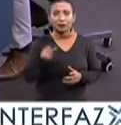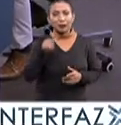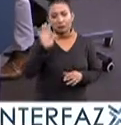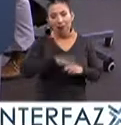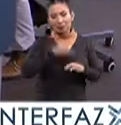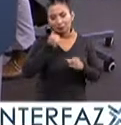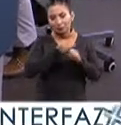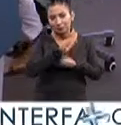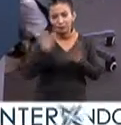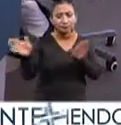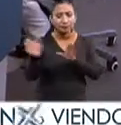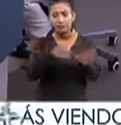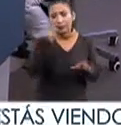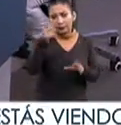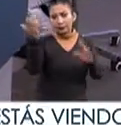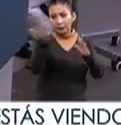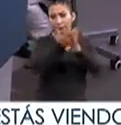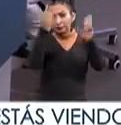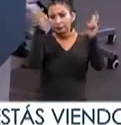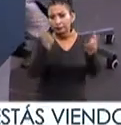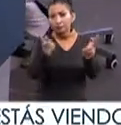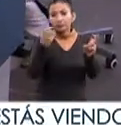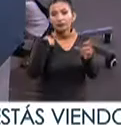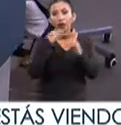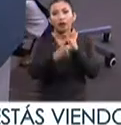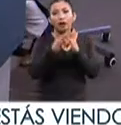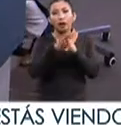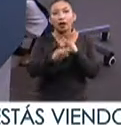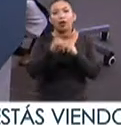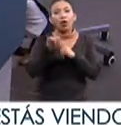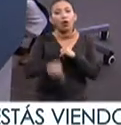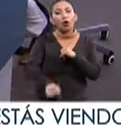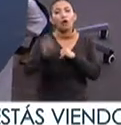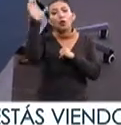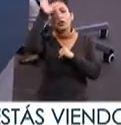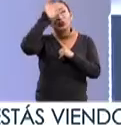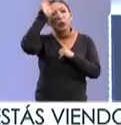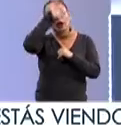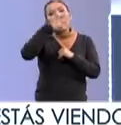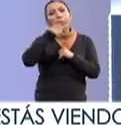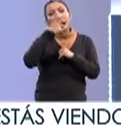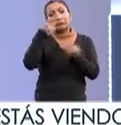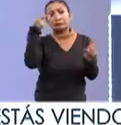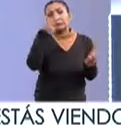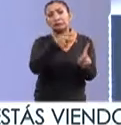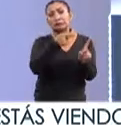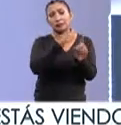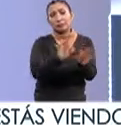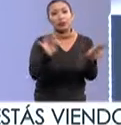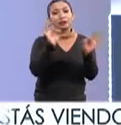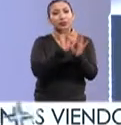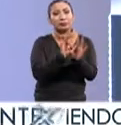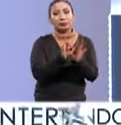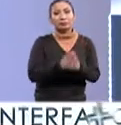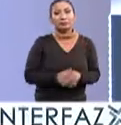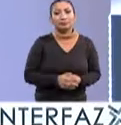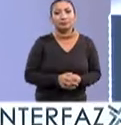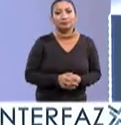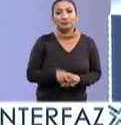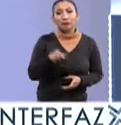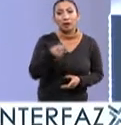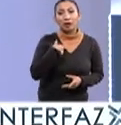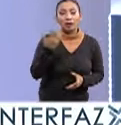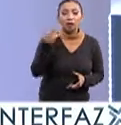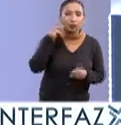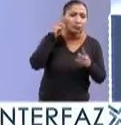tendremos. Y bueno, retomando esta sección o esta etapa final del programa de hoy de cultura, pues hablar de un tema clave, ¿no? Yo creo que quienes nos